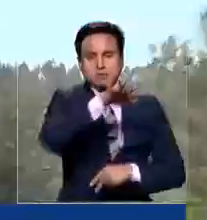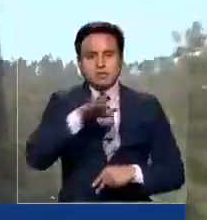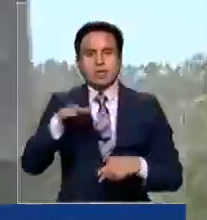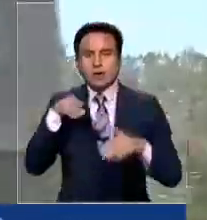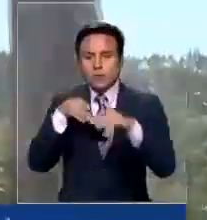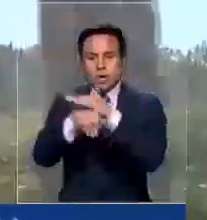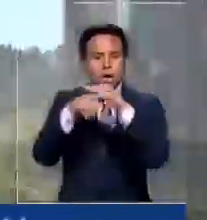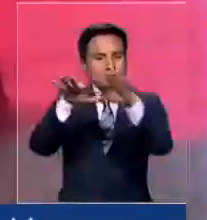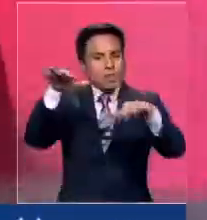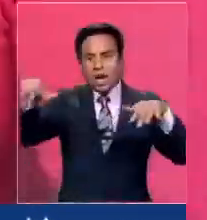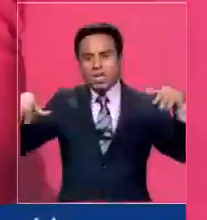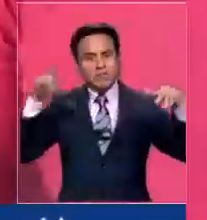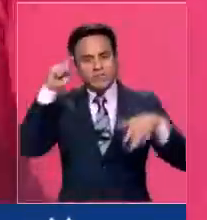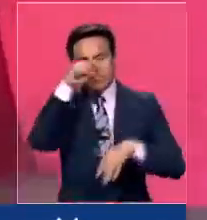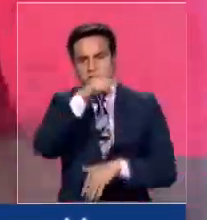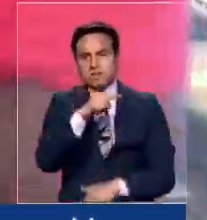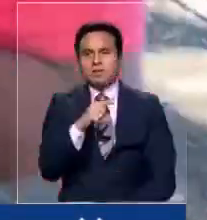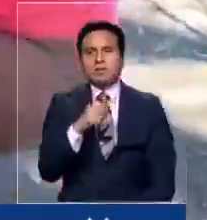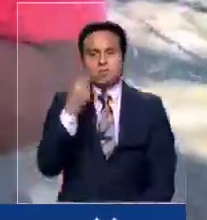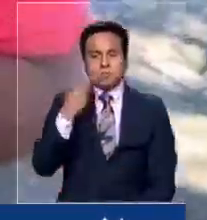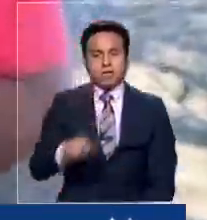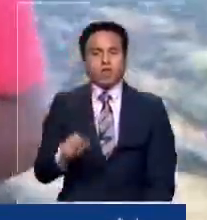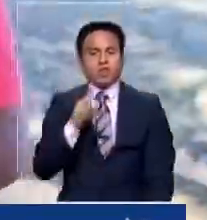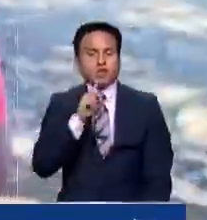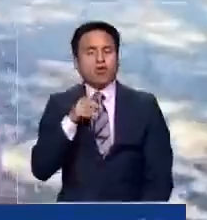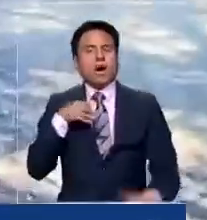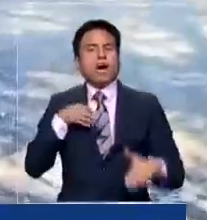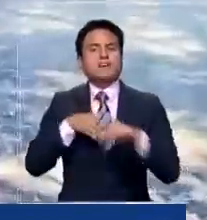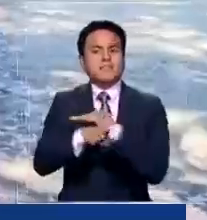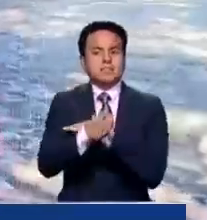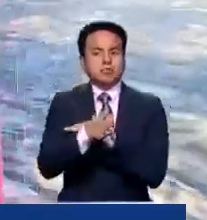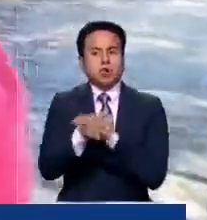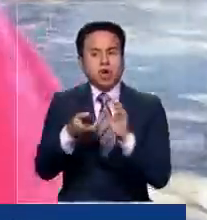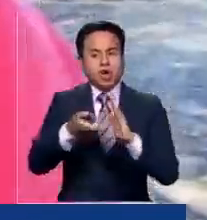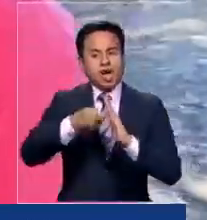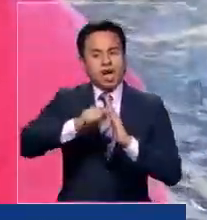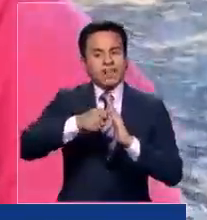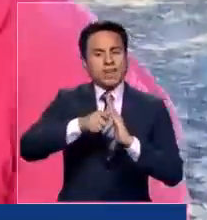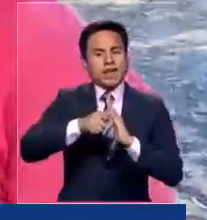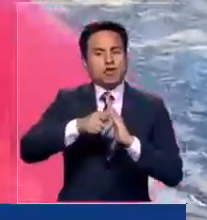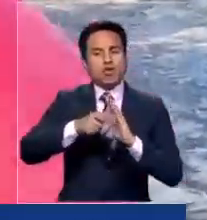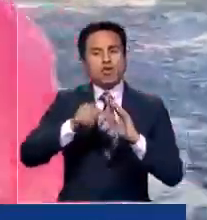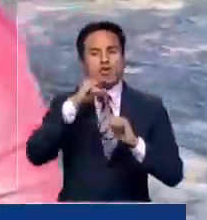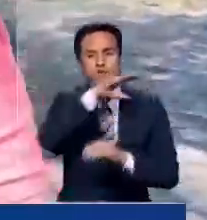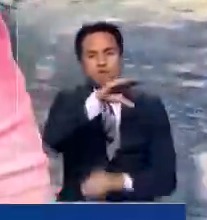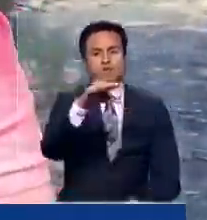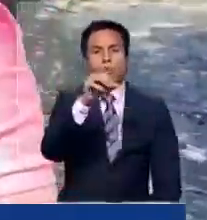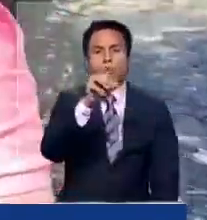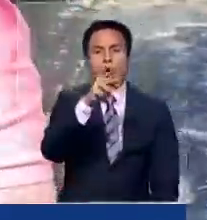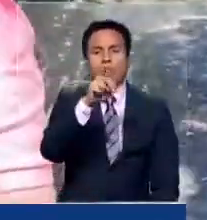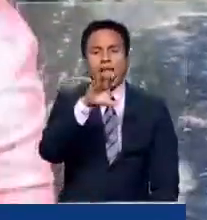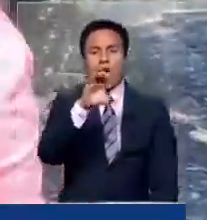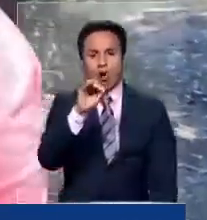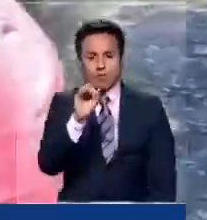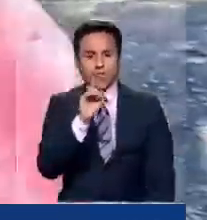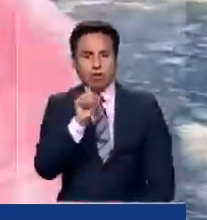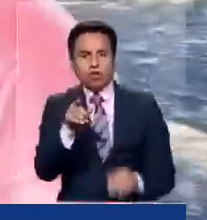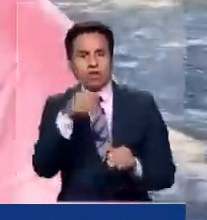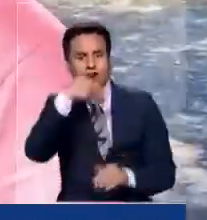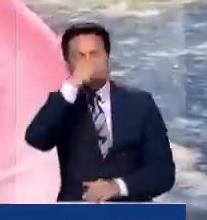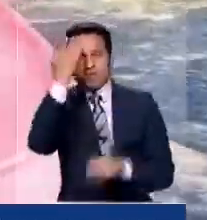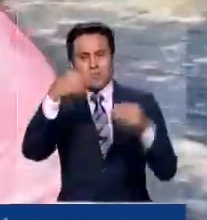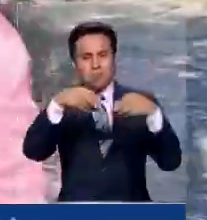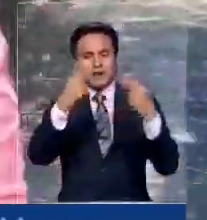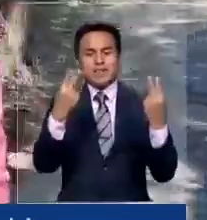llegar a la playa como su propietario tengo acceso al candado del fondo mónaco que es la famosa puerta